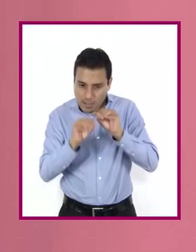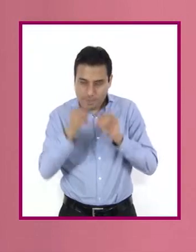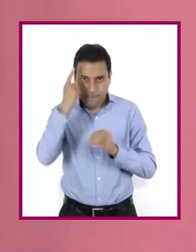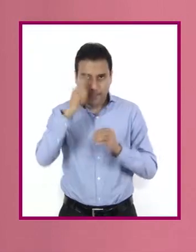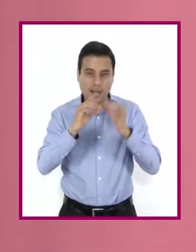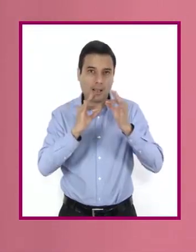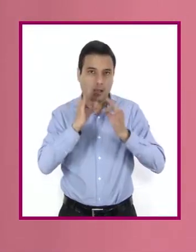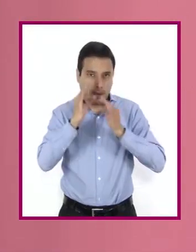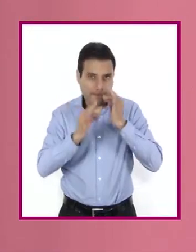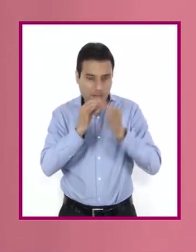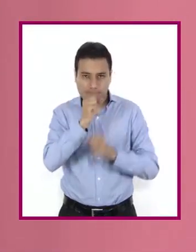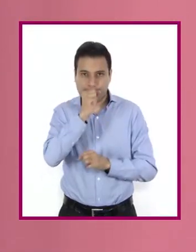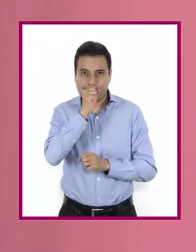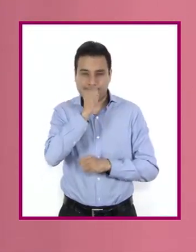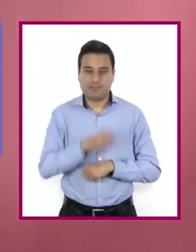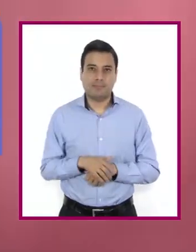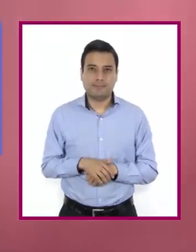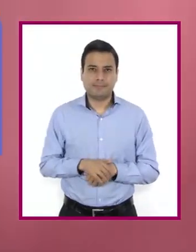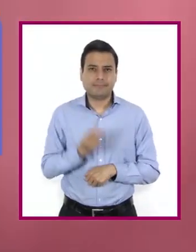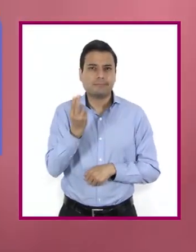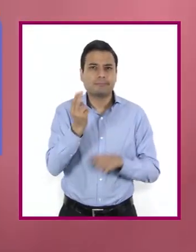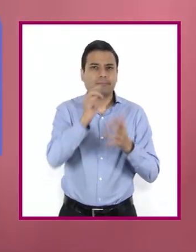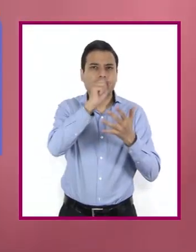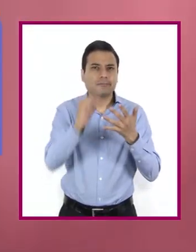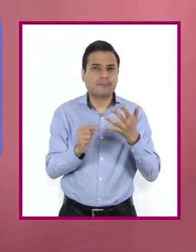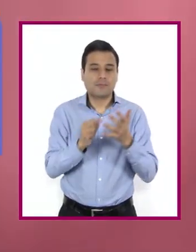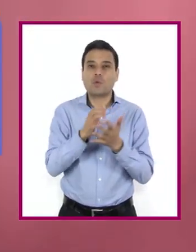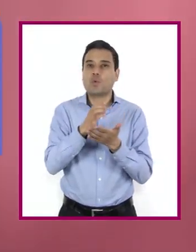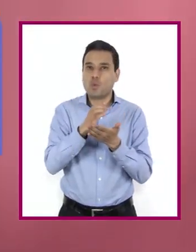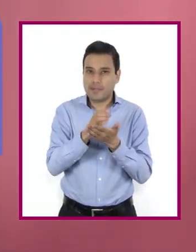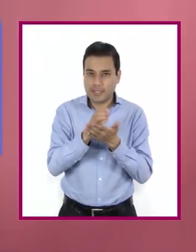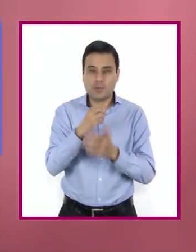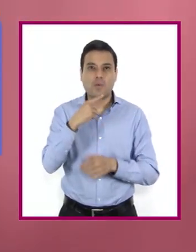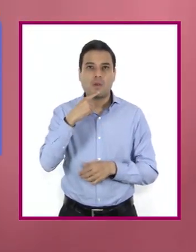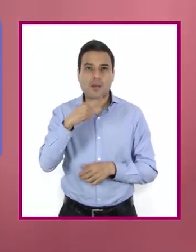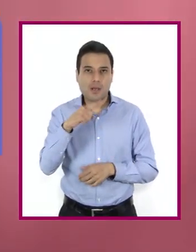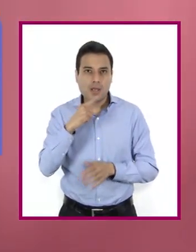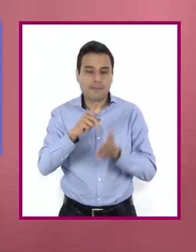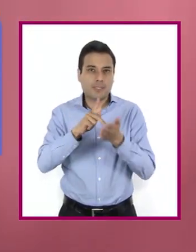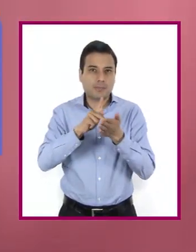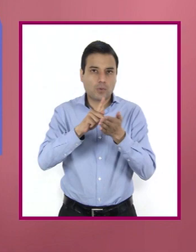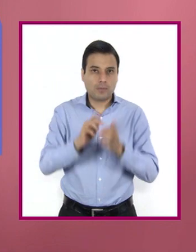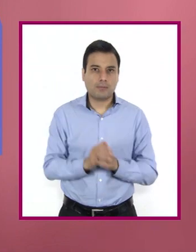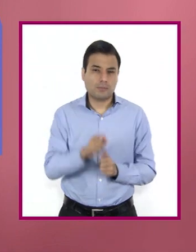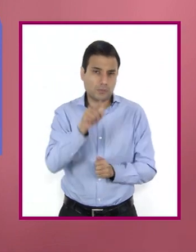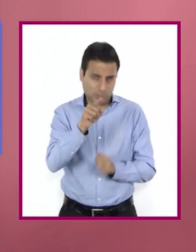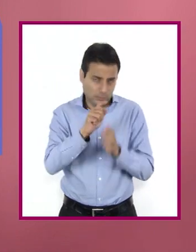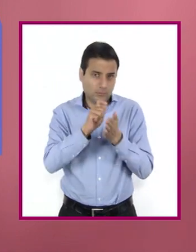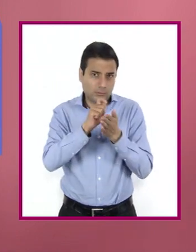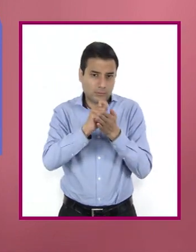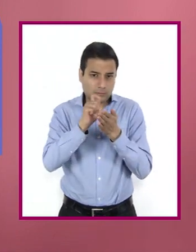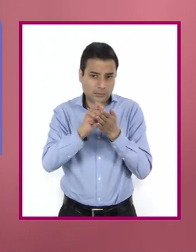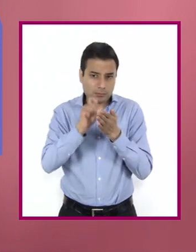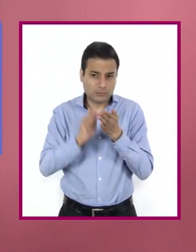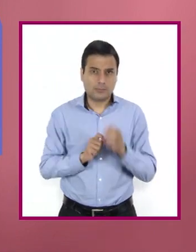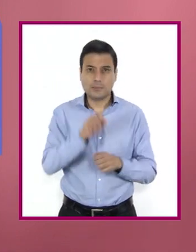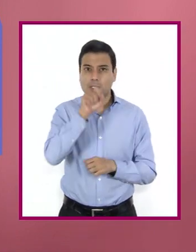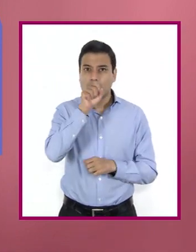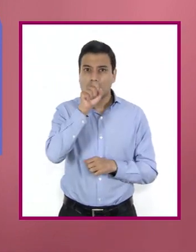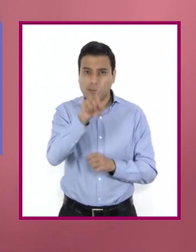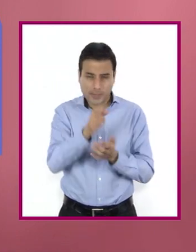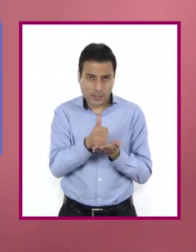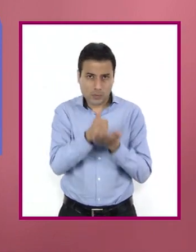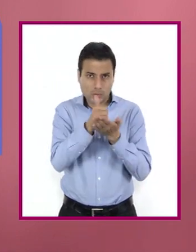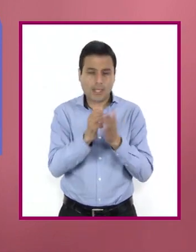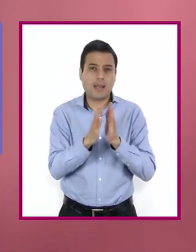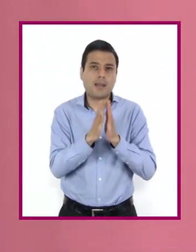que van a necesitar para esta sesión son cuaderno, lápiz o bolígrafo para que puedan tomar notas. También podría ayudarles tener a la